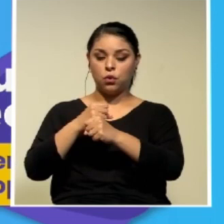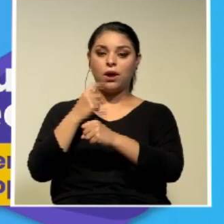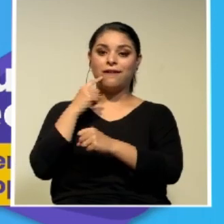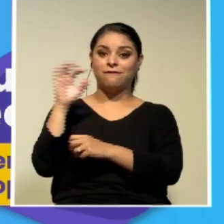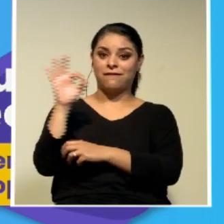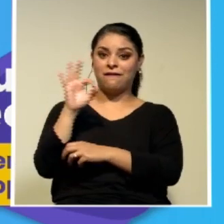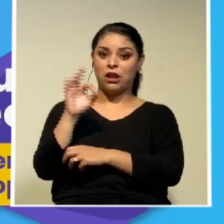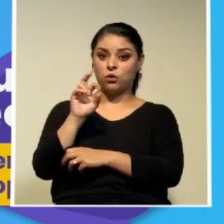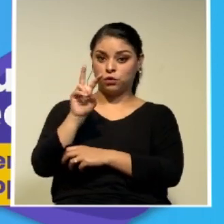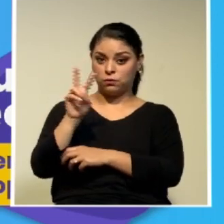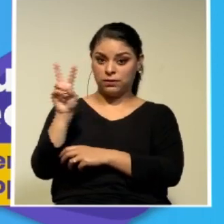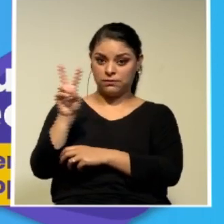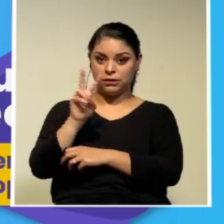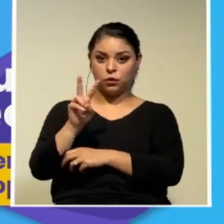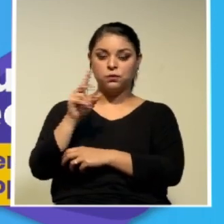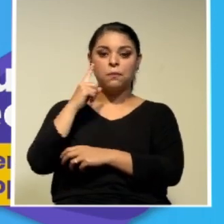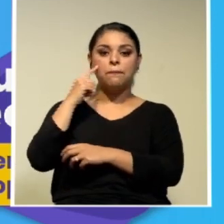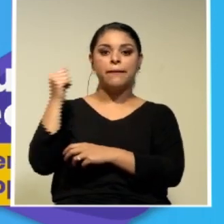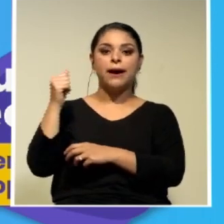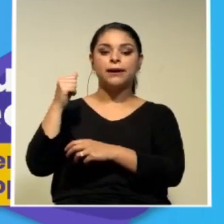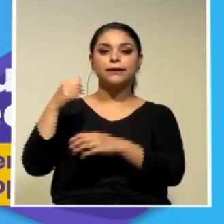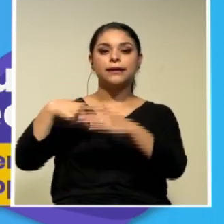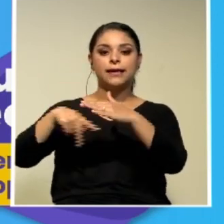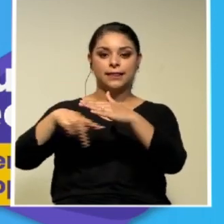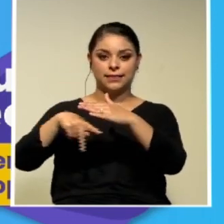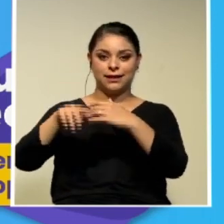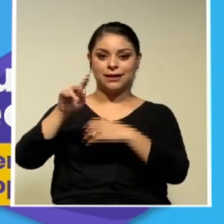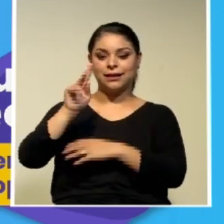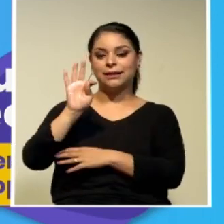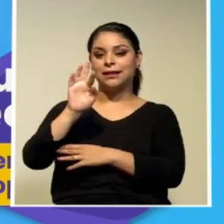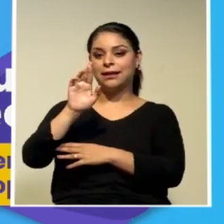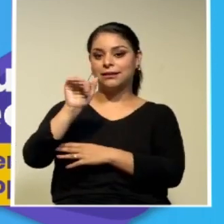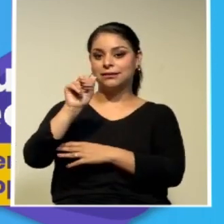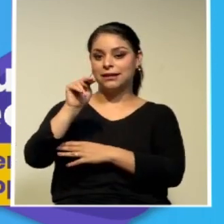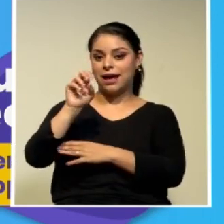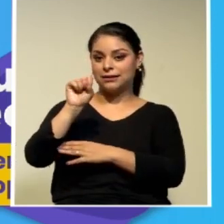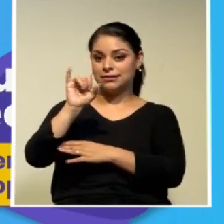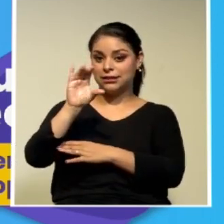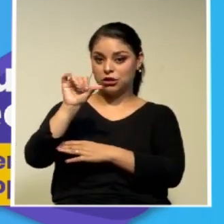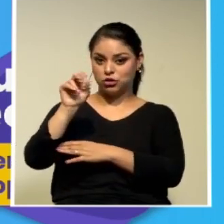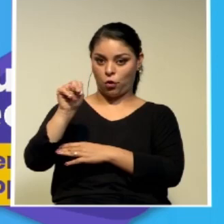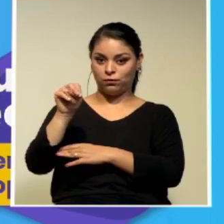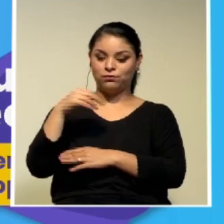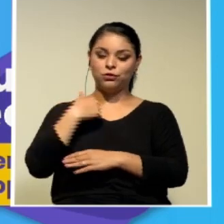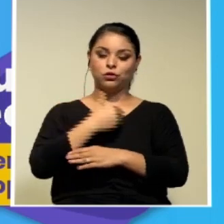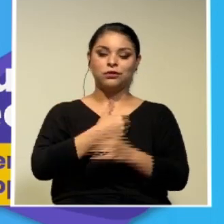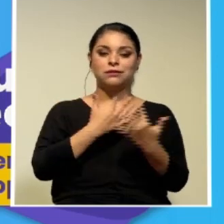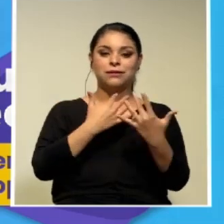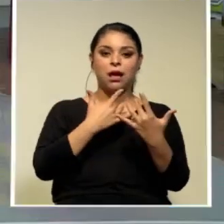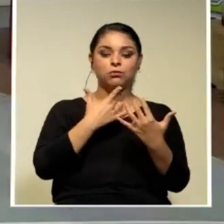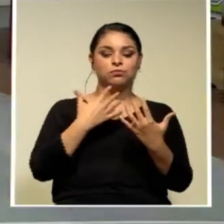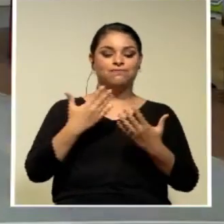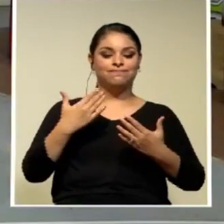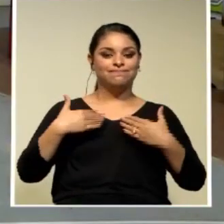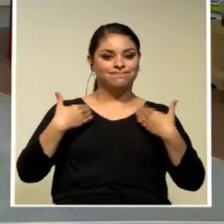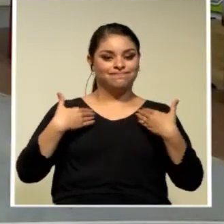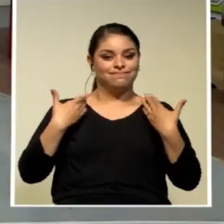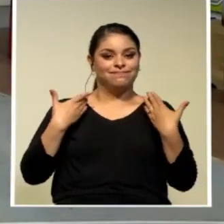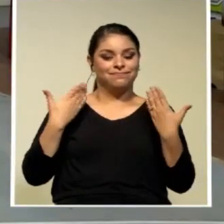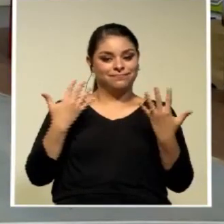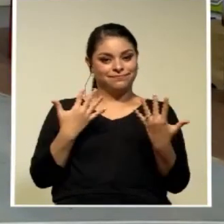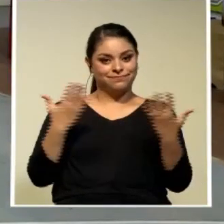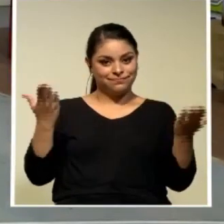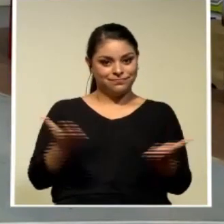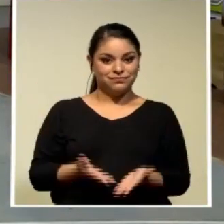transición. Los estamos esperando con muchas ganas. ¡Uy, qué lindo, qué lindo! Muy bien. Niña Ley, yo creo que yo